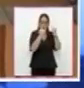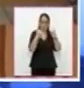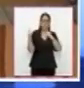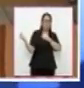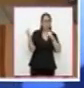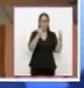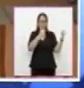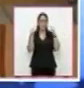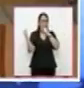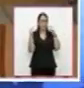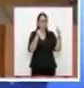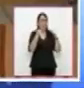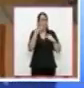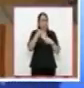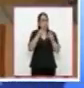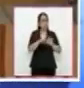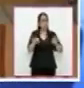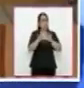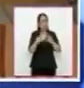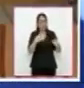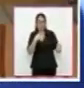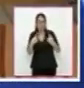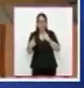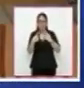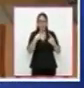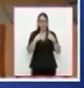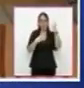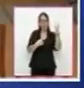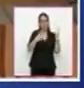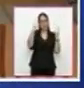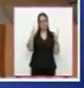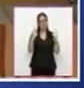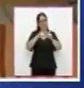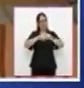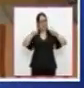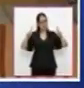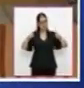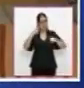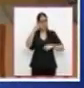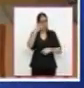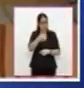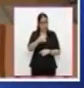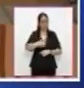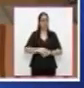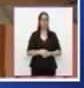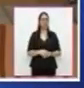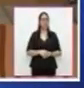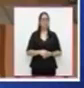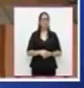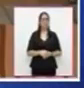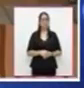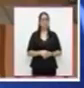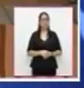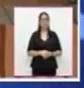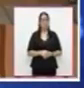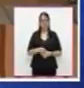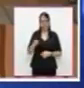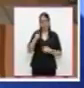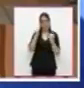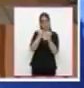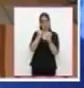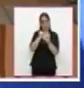lo dije en la toma de protesta, yo me siento pues de regreso en casa, ¿no? Porque justamente ahí empecé mi carrera electoral en